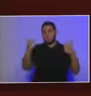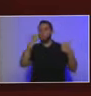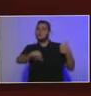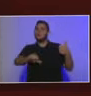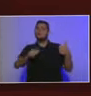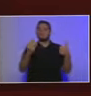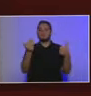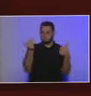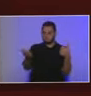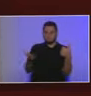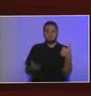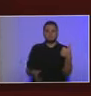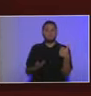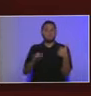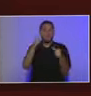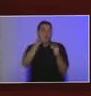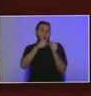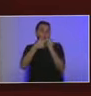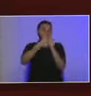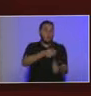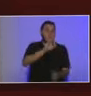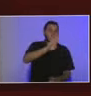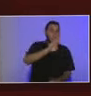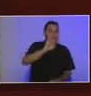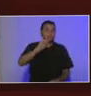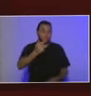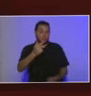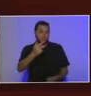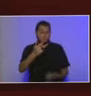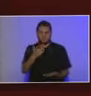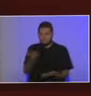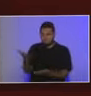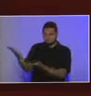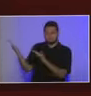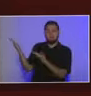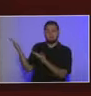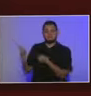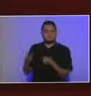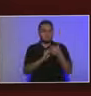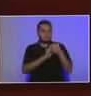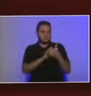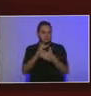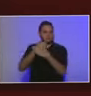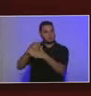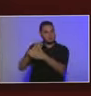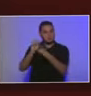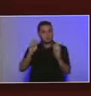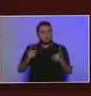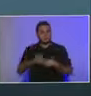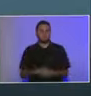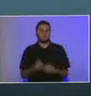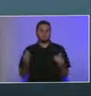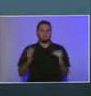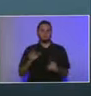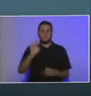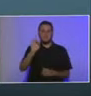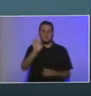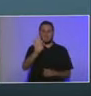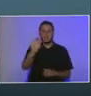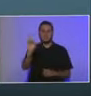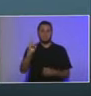Recuerde buscarnos en todas las plataformas sociales como Jugando Pelota Dura y no olvide darnos like y share. Ferdinand. Bueno,